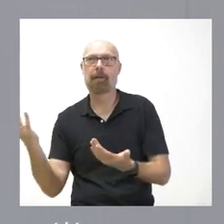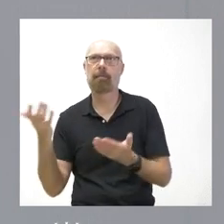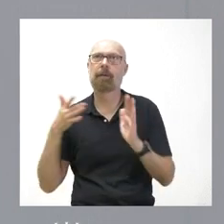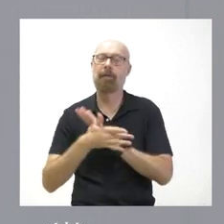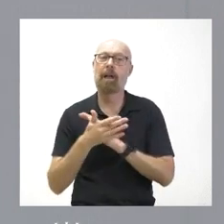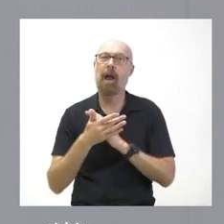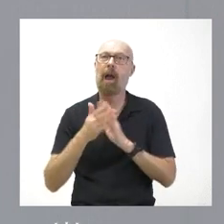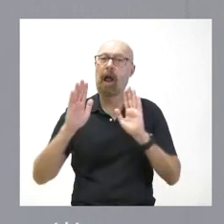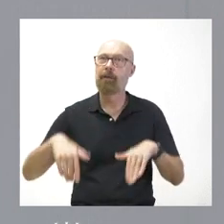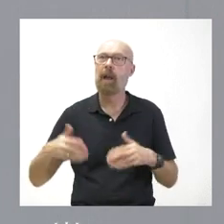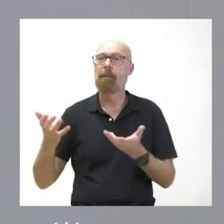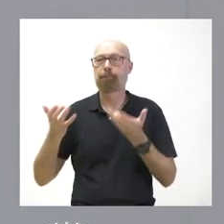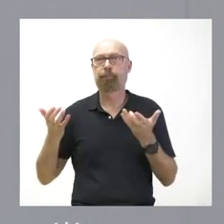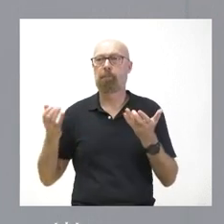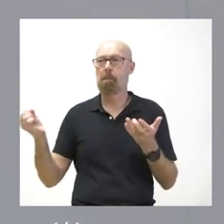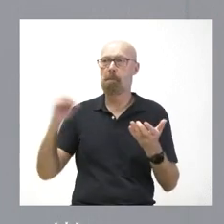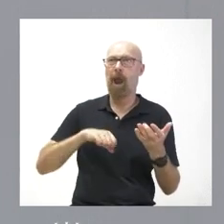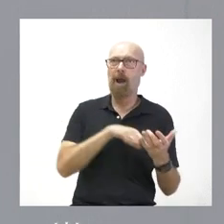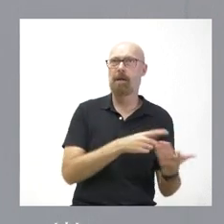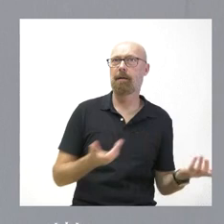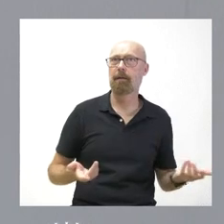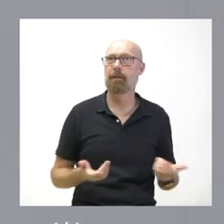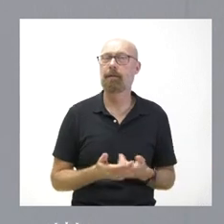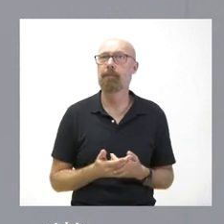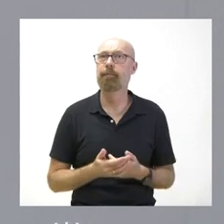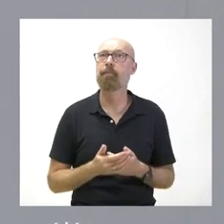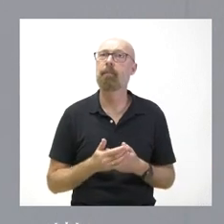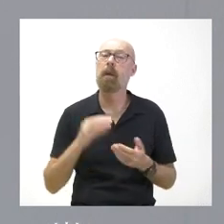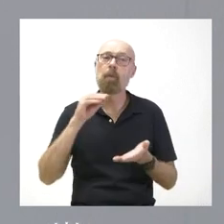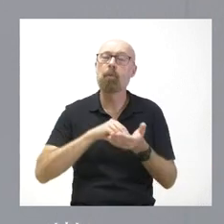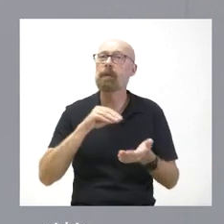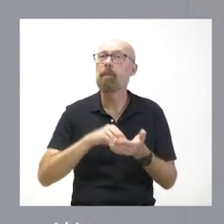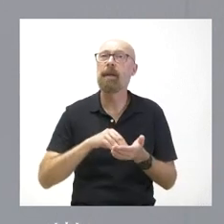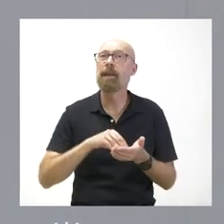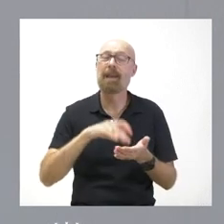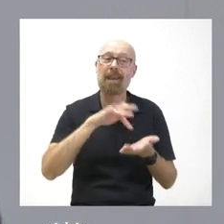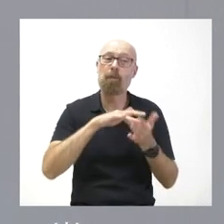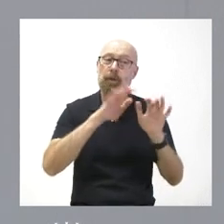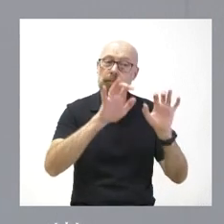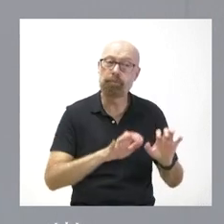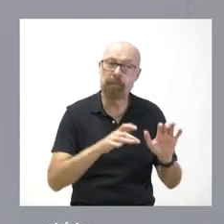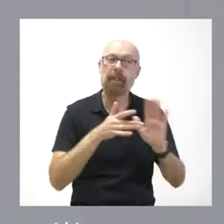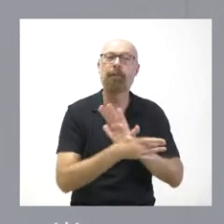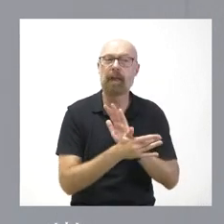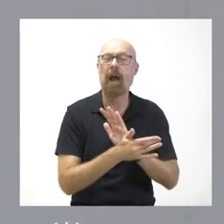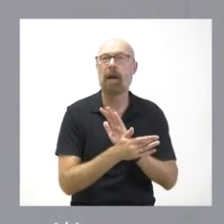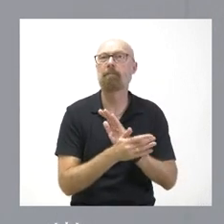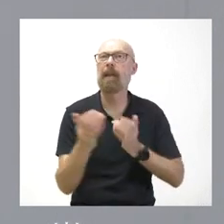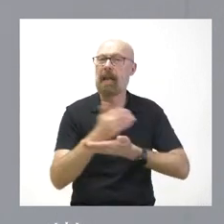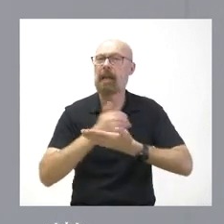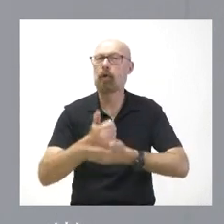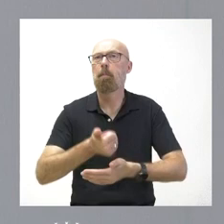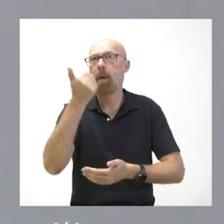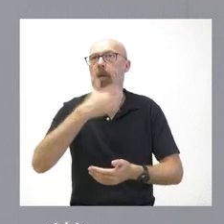para la administración sino que supone la mayor capacidad de recibir ingresos como consec del aumento de las bases imponibles